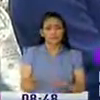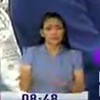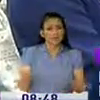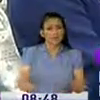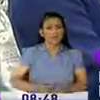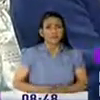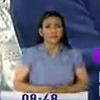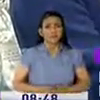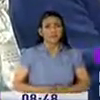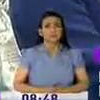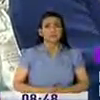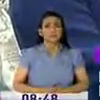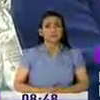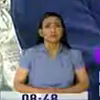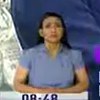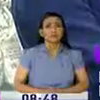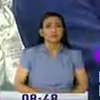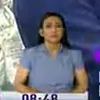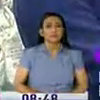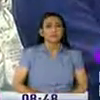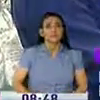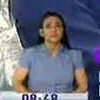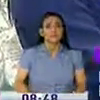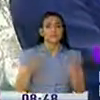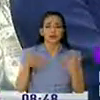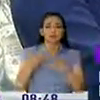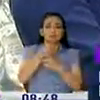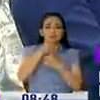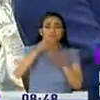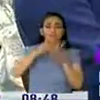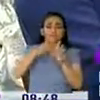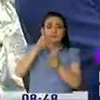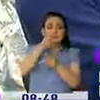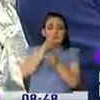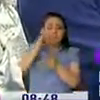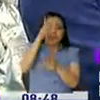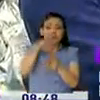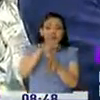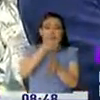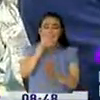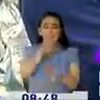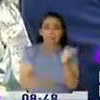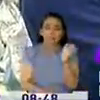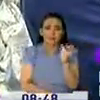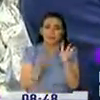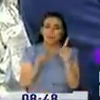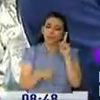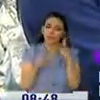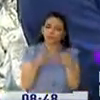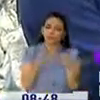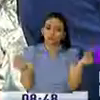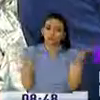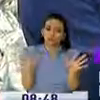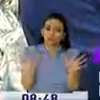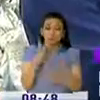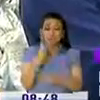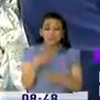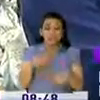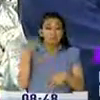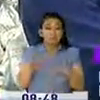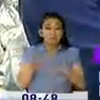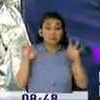sobre todo lo que le vuelvo a repetir es lo que logramos, que es mitigar y sobre todo minimizar riesgos. No se olviden que en este caso, lo que usted acaba